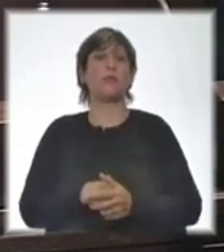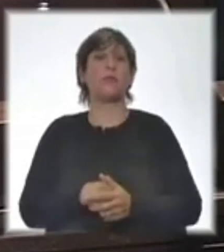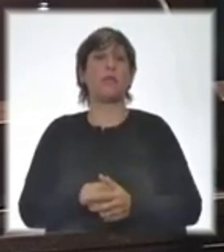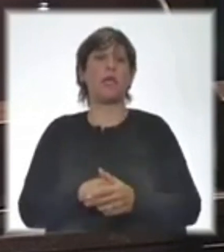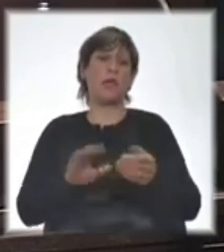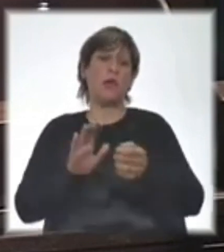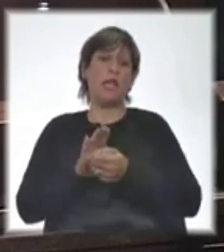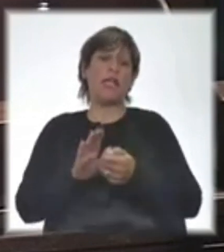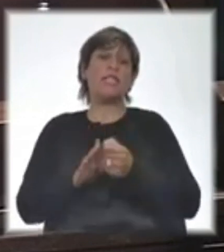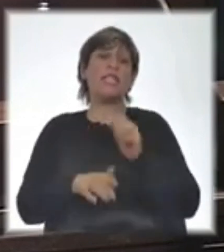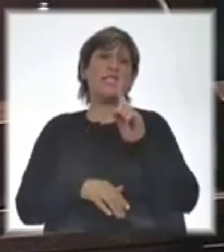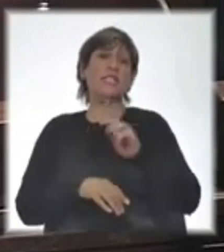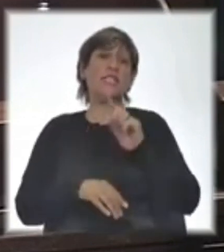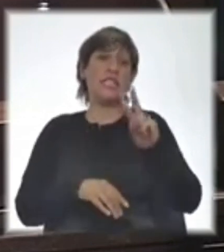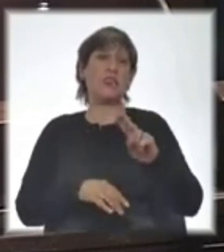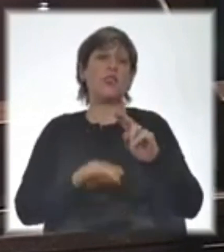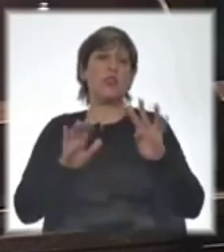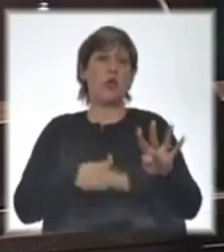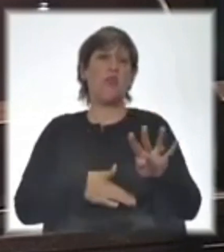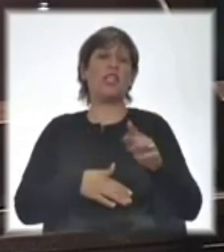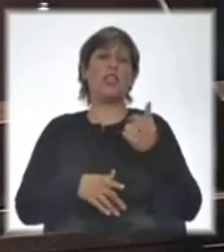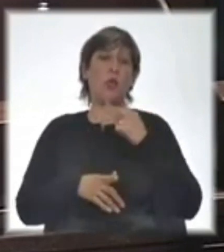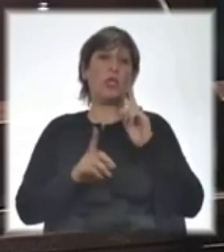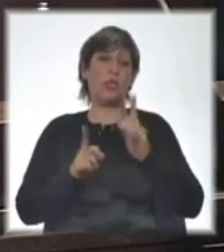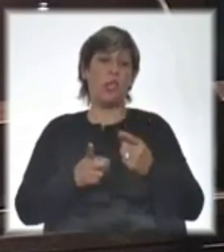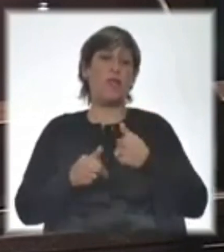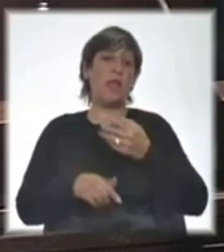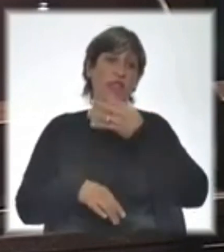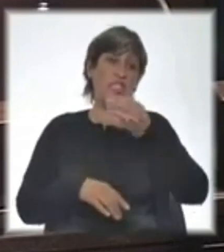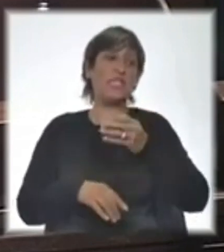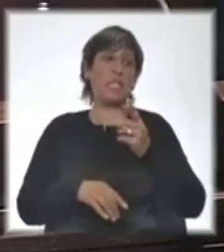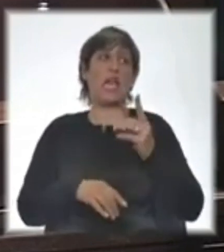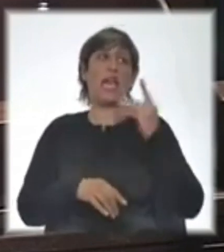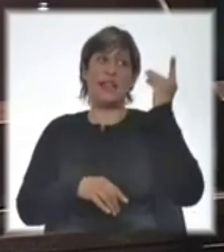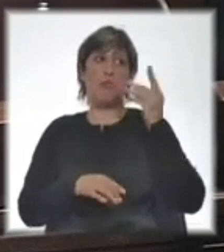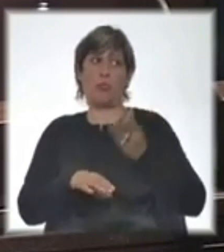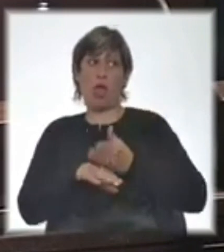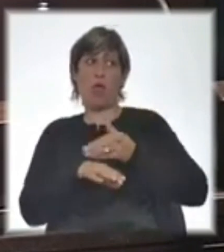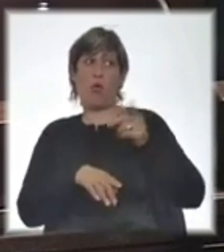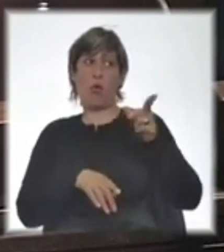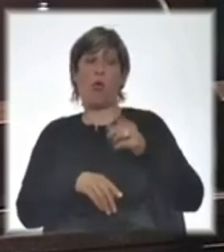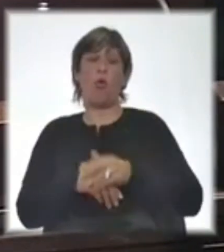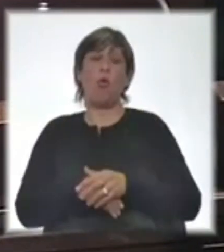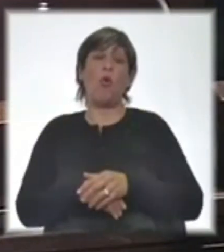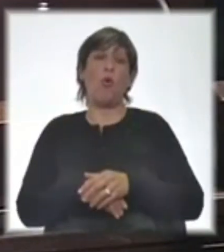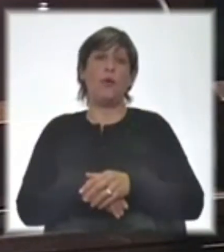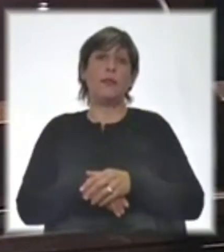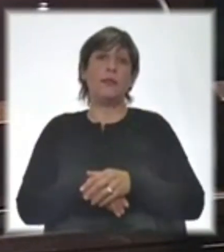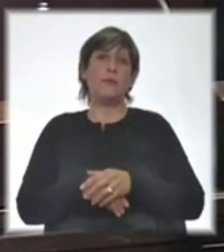El artículo 124, que también cita al diputado, en el cual se